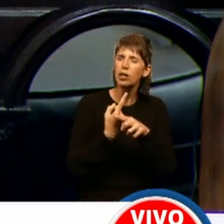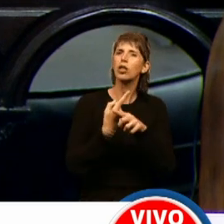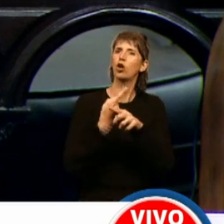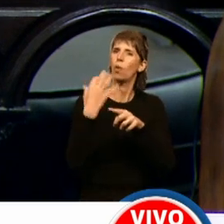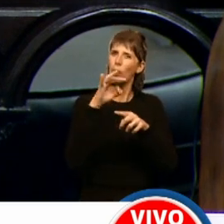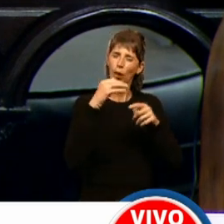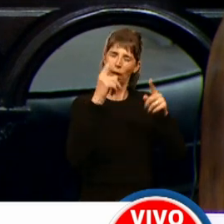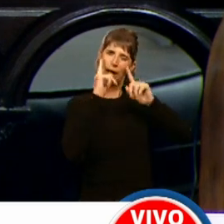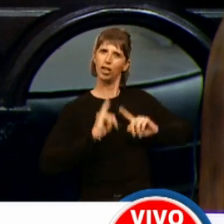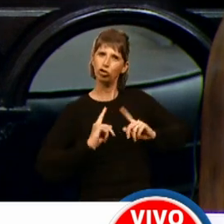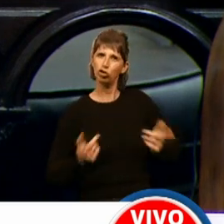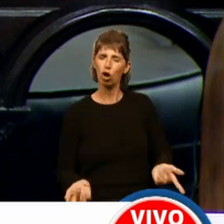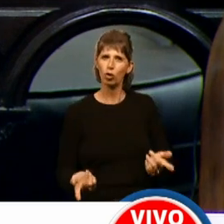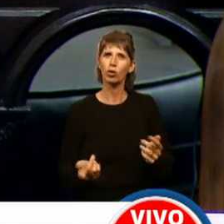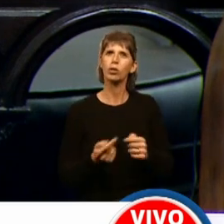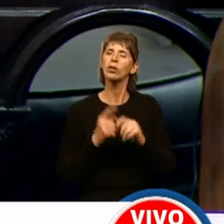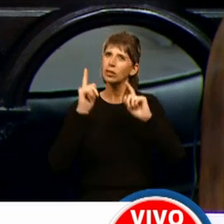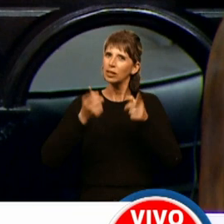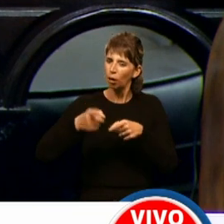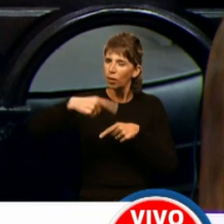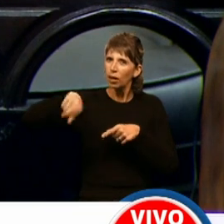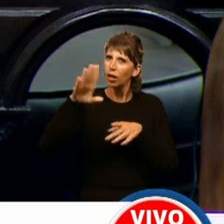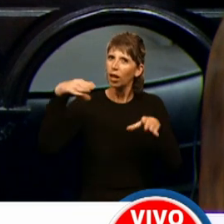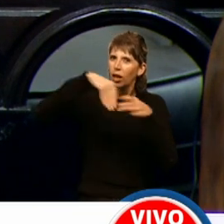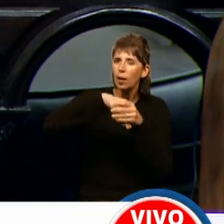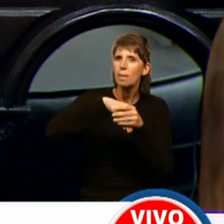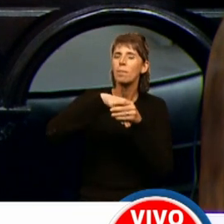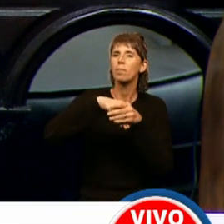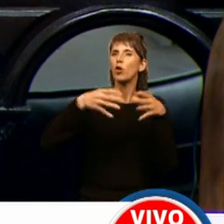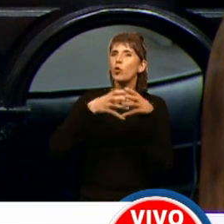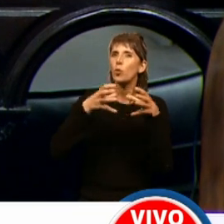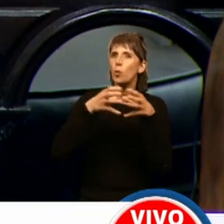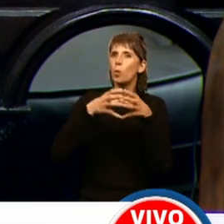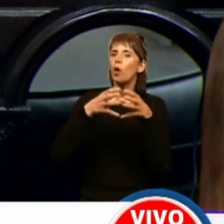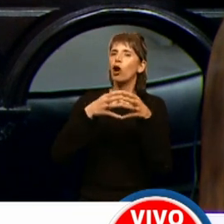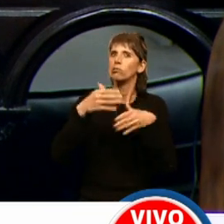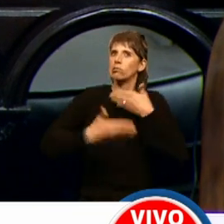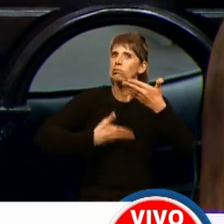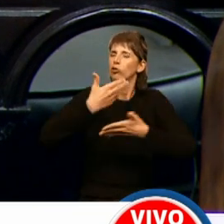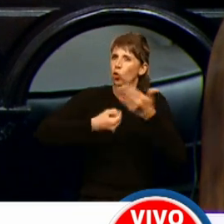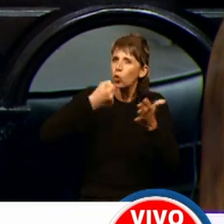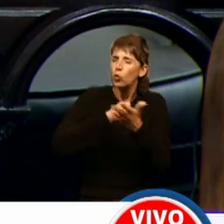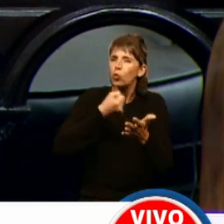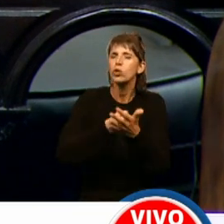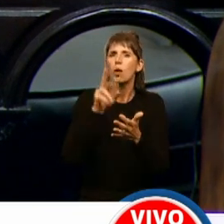demandas y que también forman parte de esa generación de sobrevivientes de esas mujeres trans que pudieron romper la